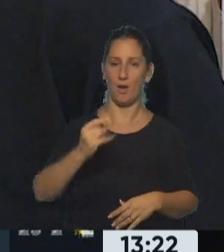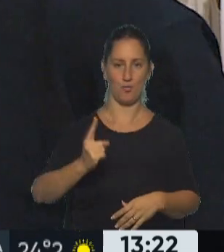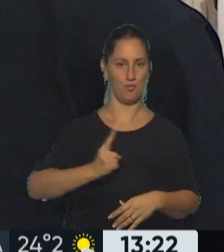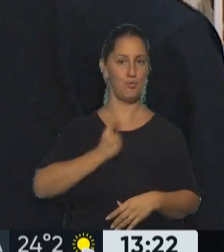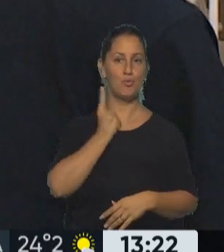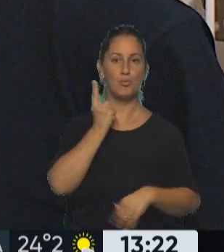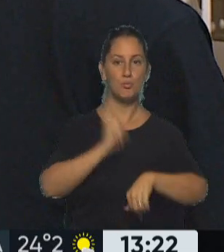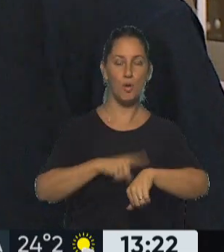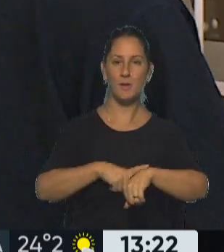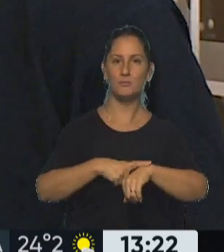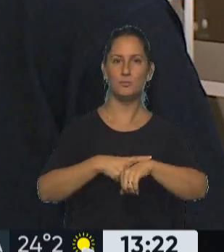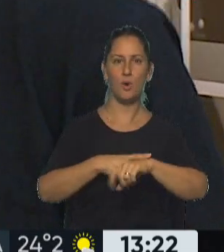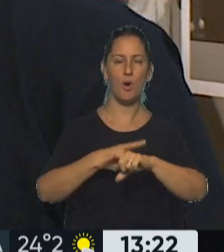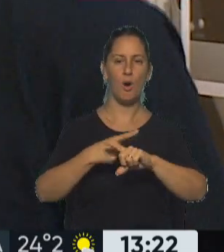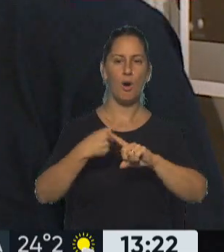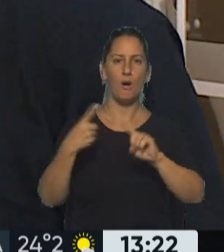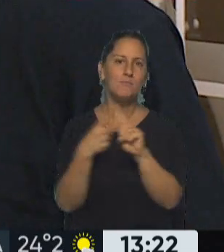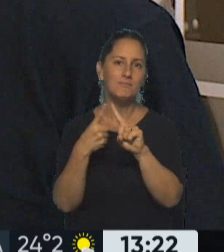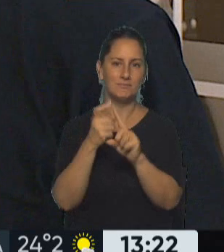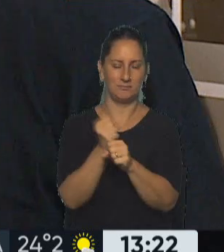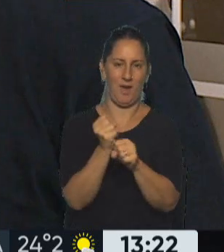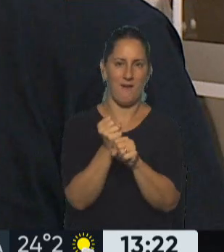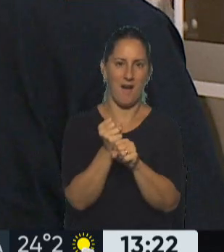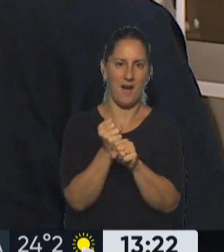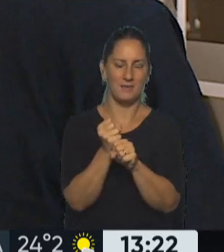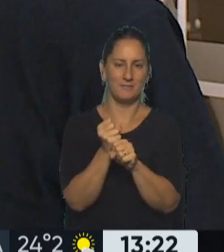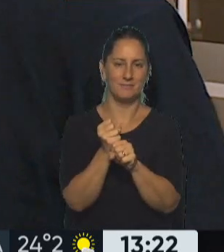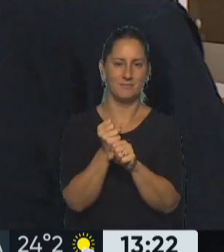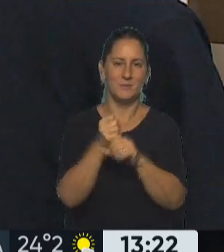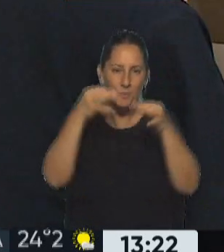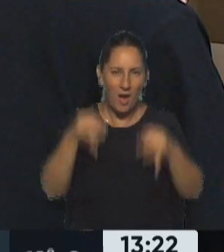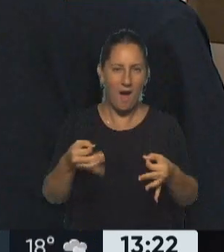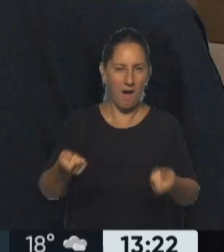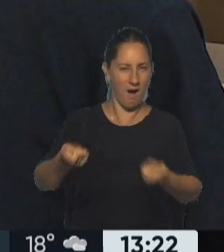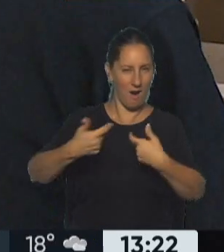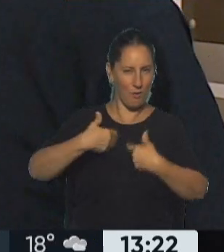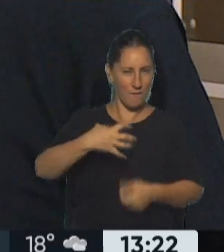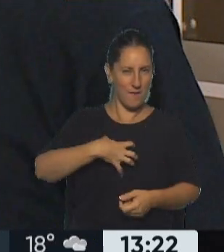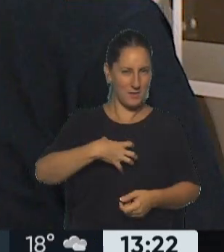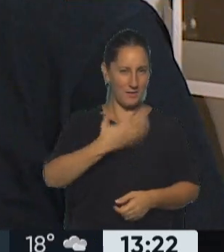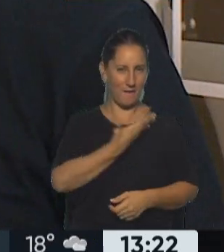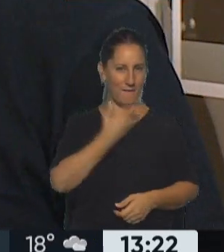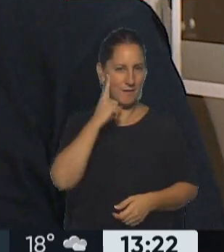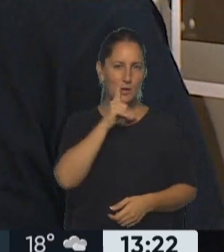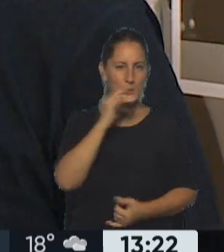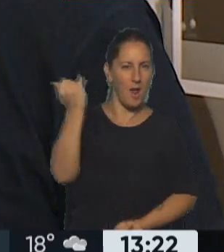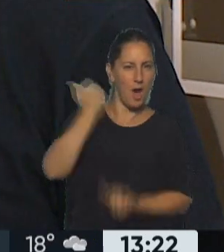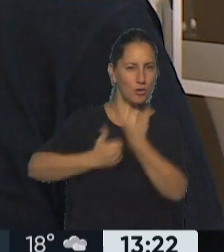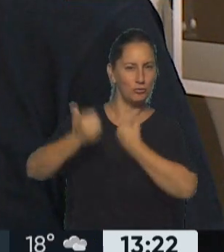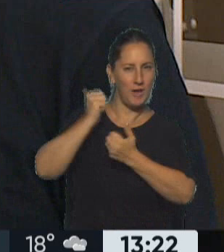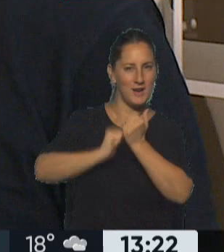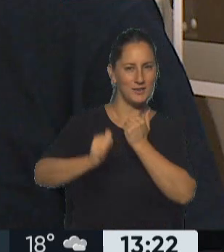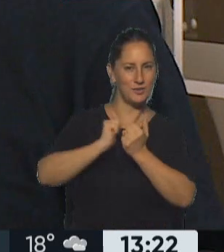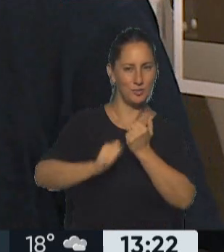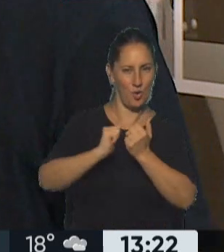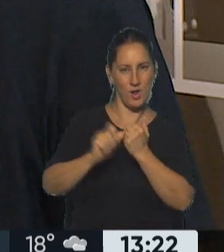la posibilidad de trabajar en esto, digamos, y que pongan la confianza en nosotros para contar esta historia, retratar